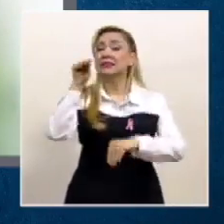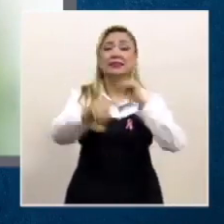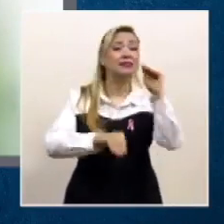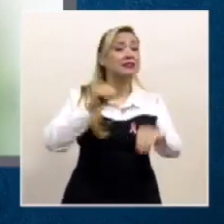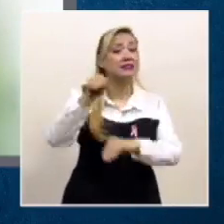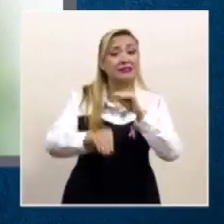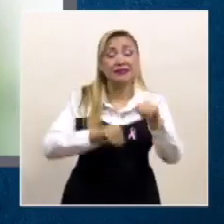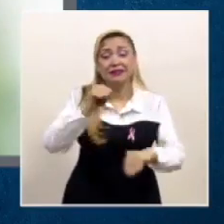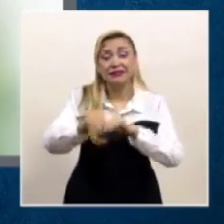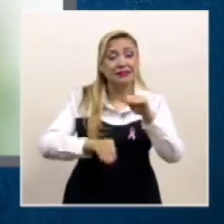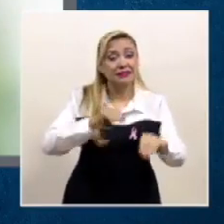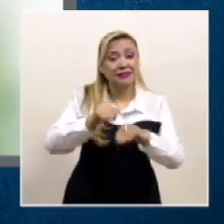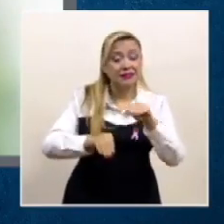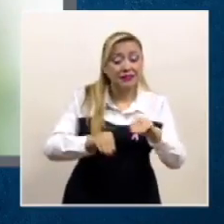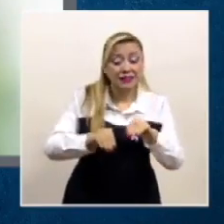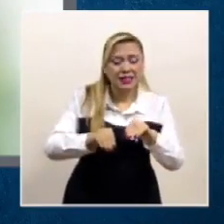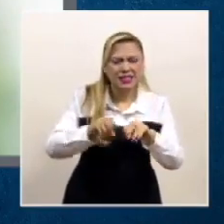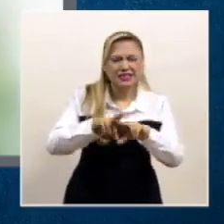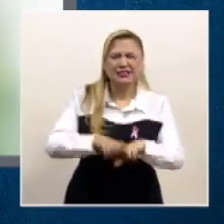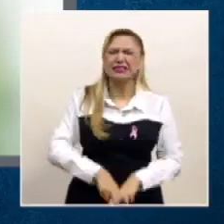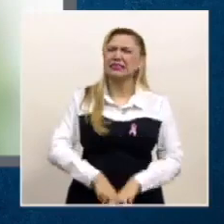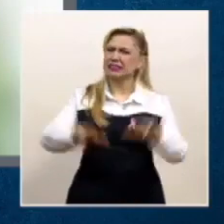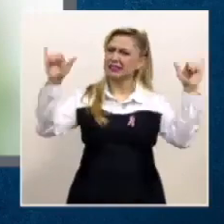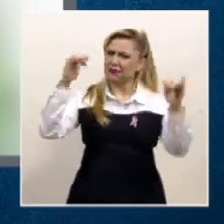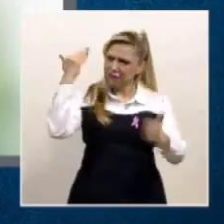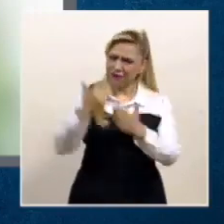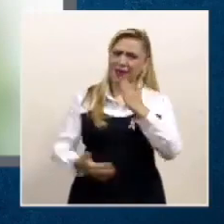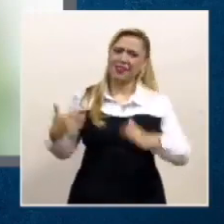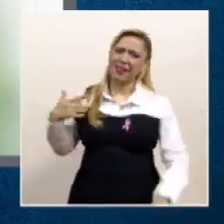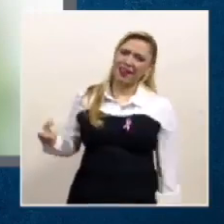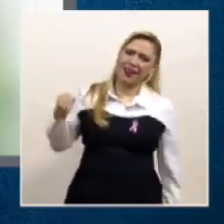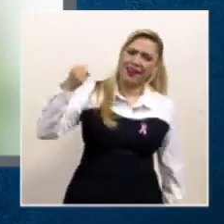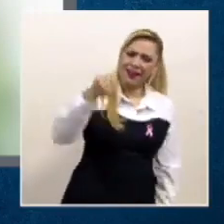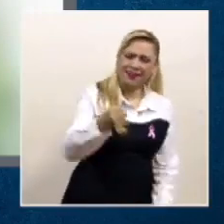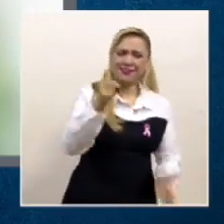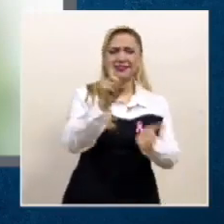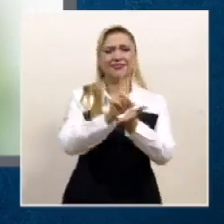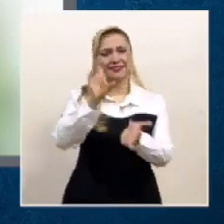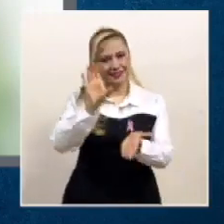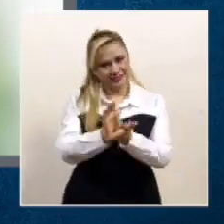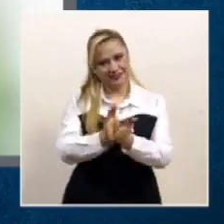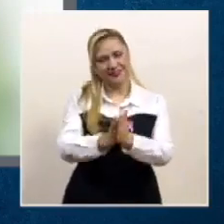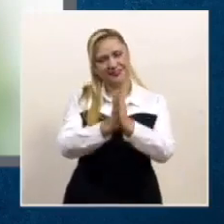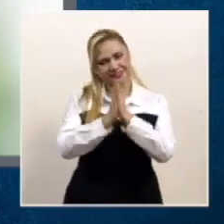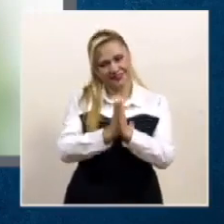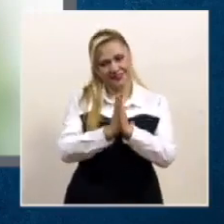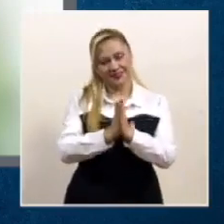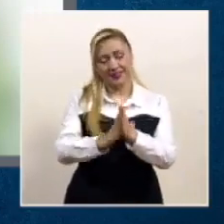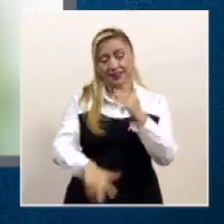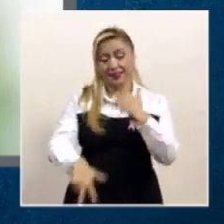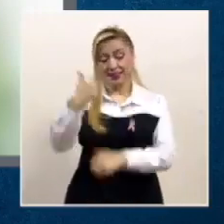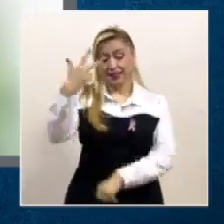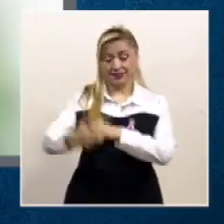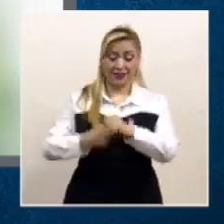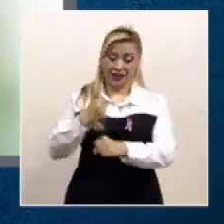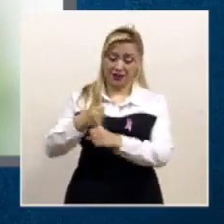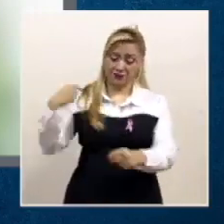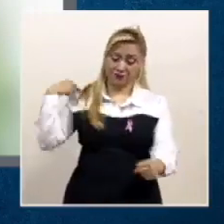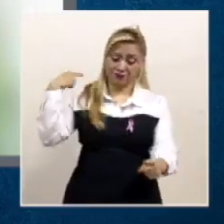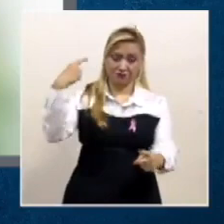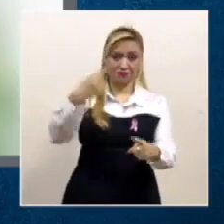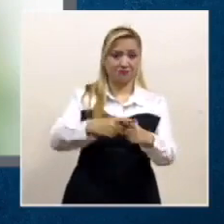personas con discapacidad sin las personas con discapacidad. Pero a 13 años de entrada en vigor de la convención, creo yo